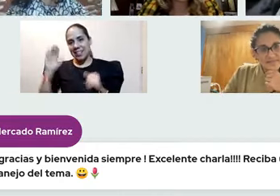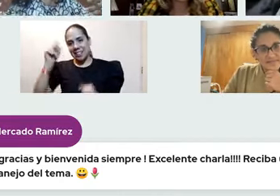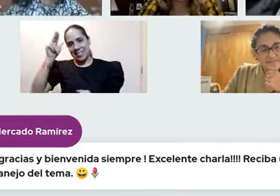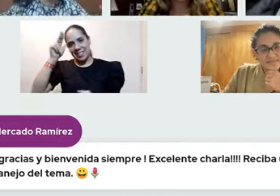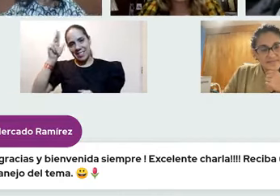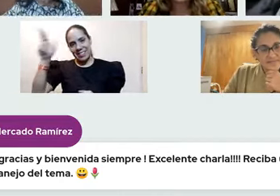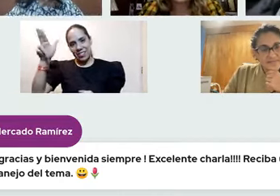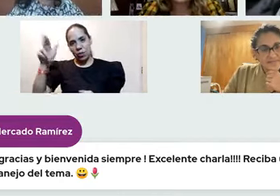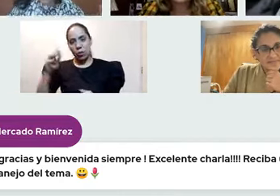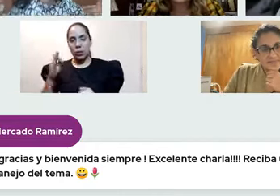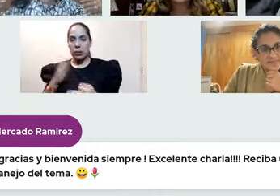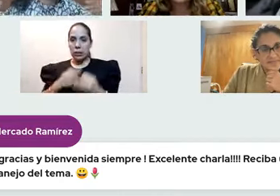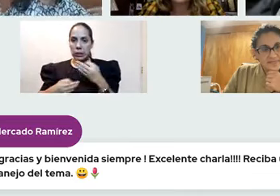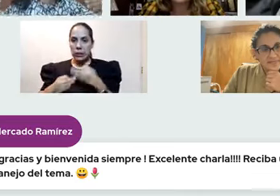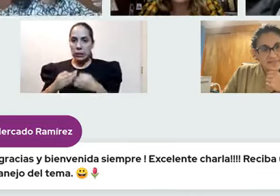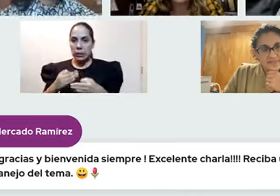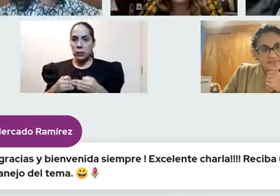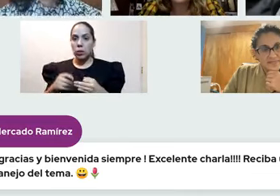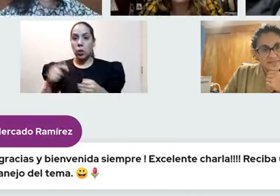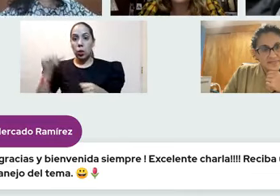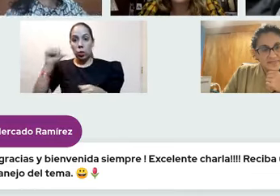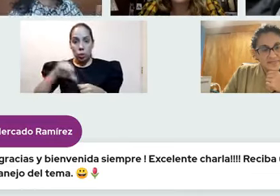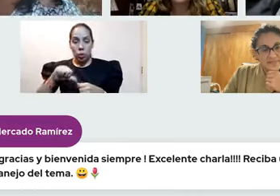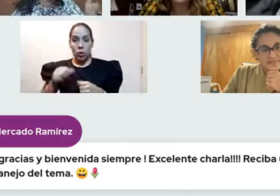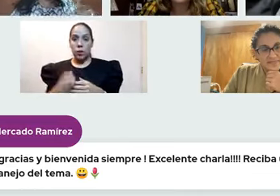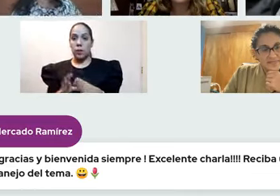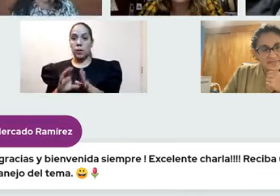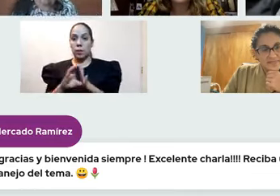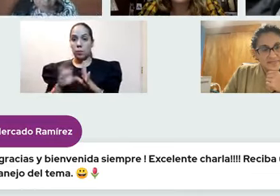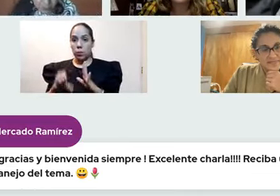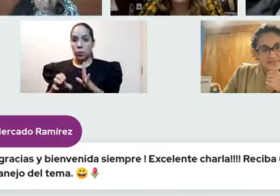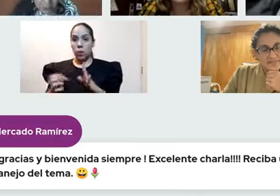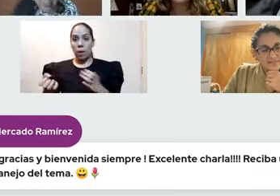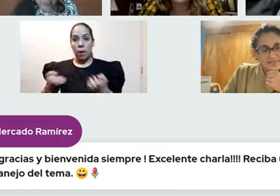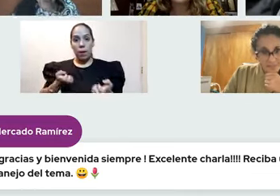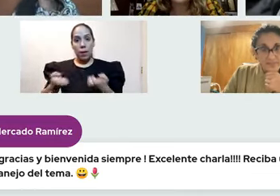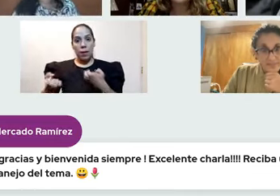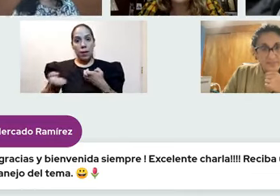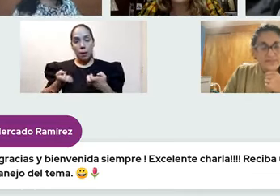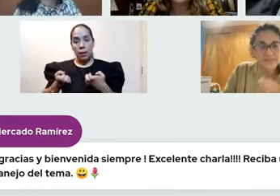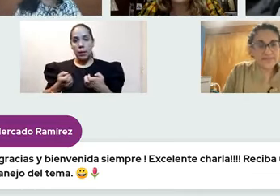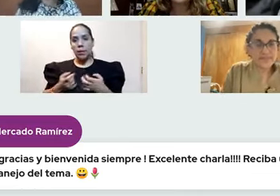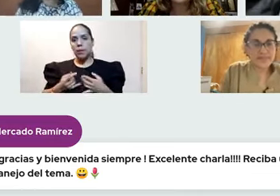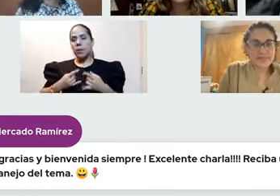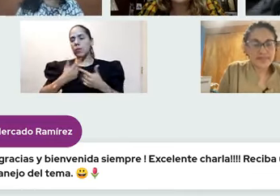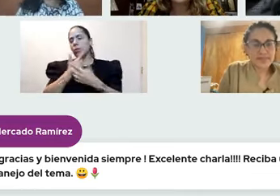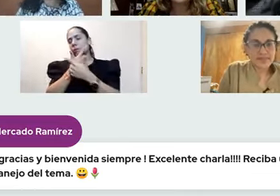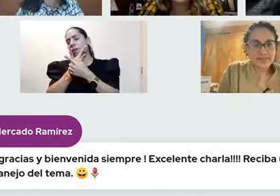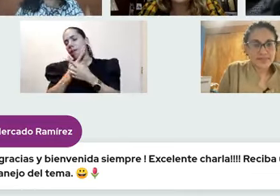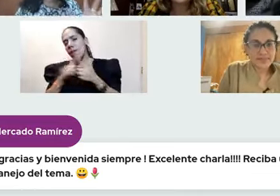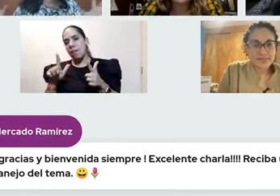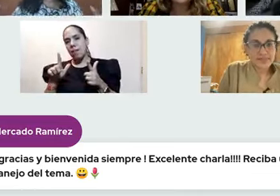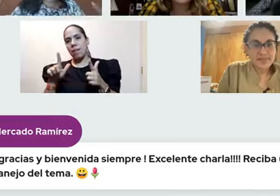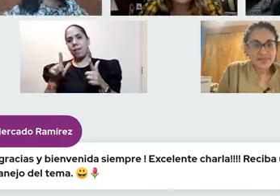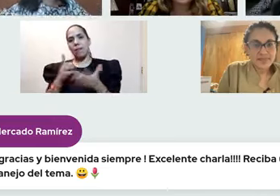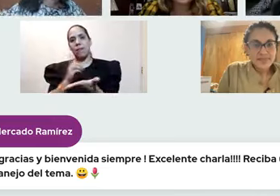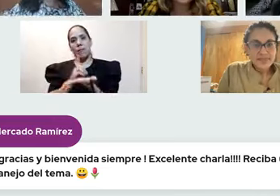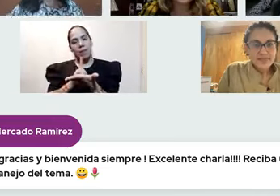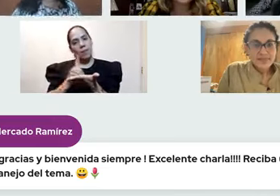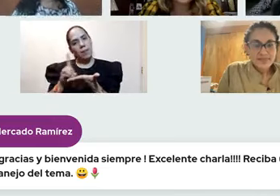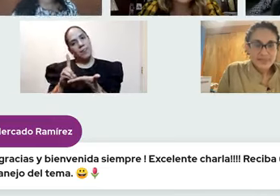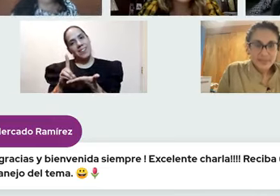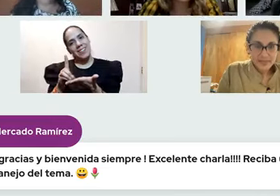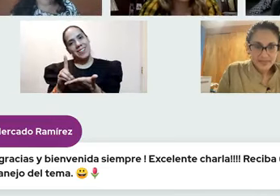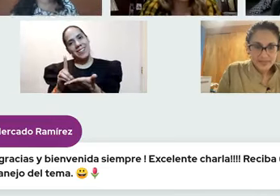atención, visibilización y para el ejercicio pleno que decíamos de derechos. En las personas